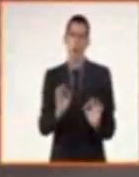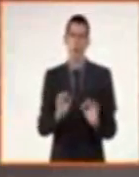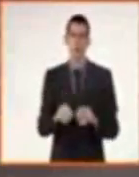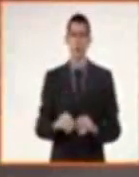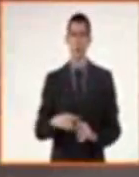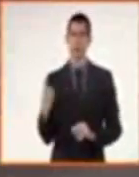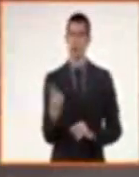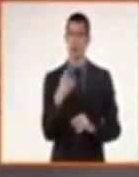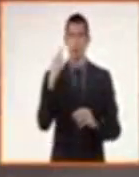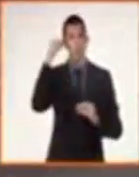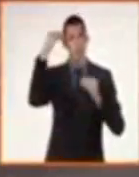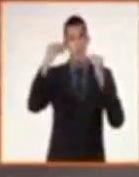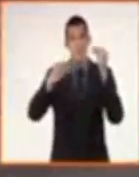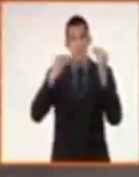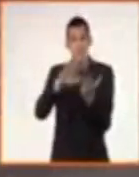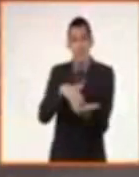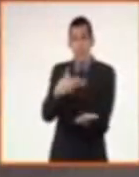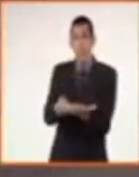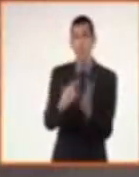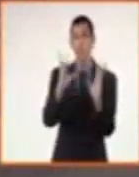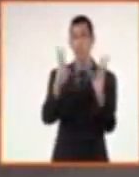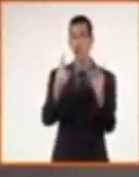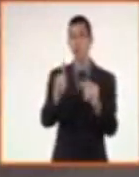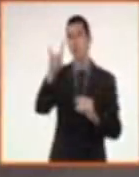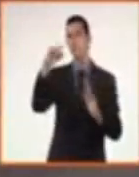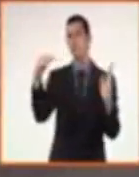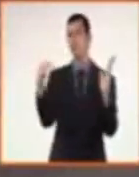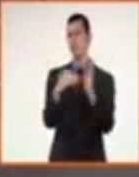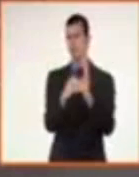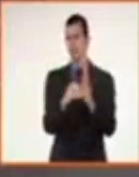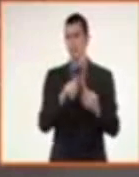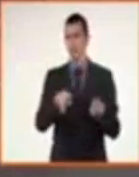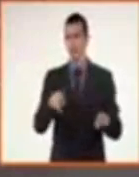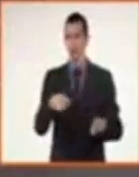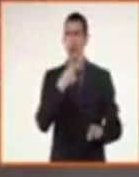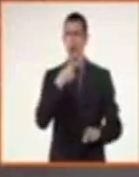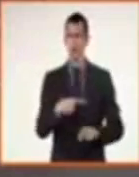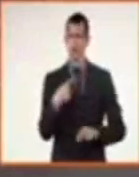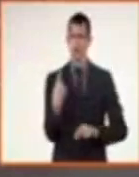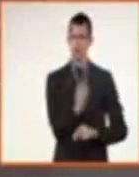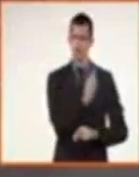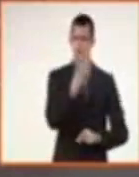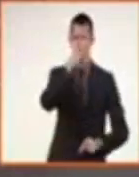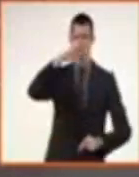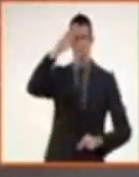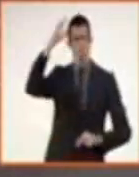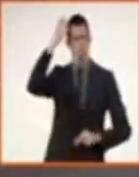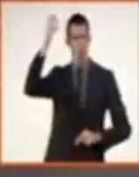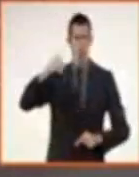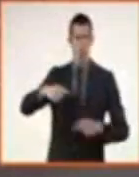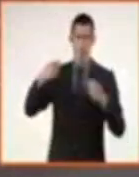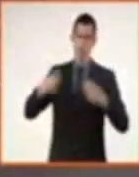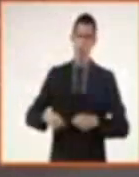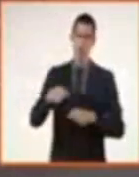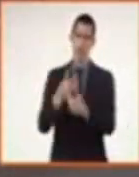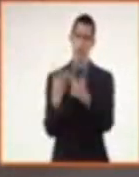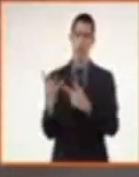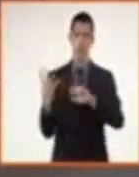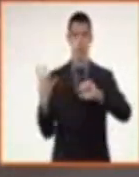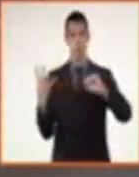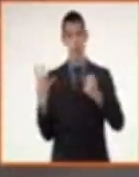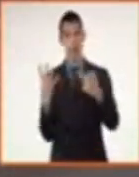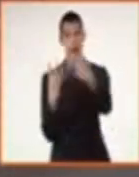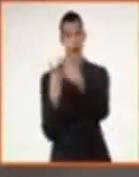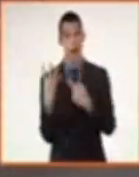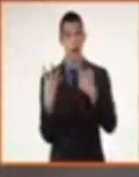nominadas, incluso antes de esas propuestas, precandidatos, fueron más de 10.000 las que se hicieron. Personas valiosas, lo que